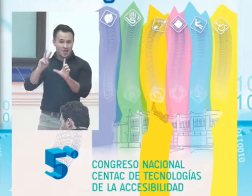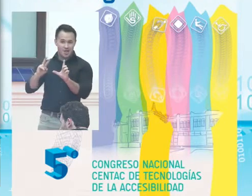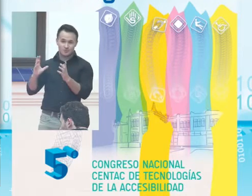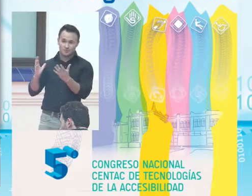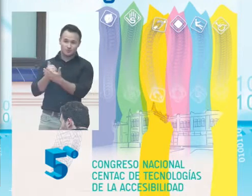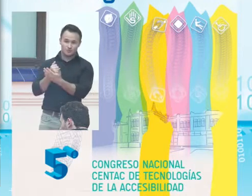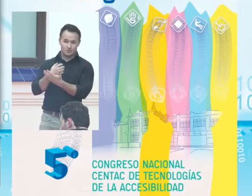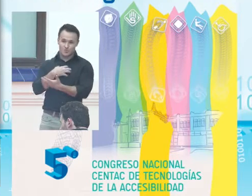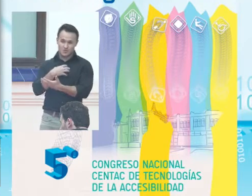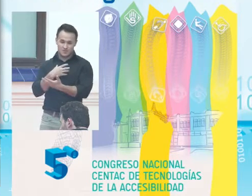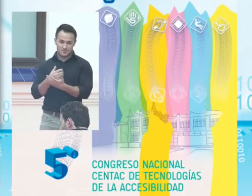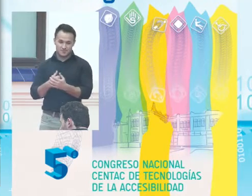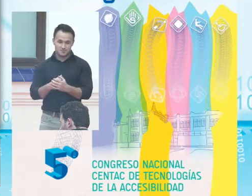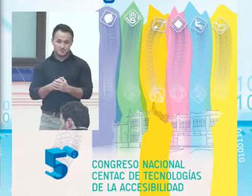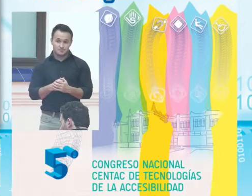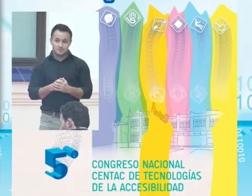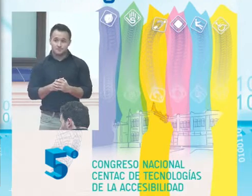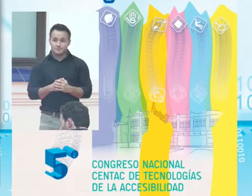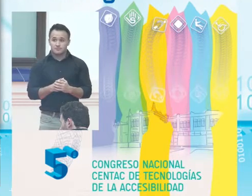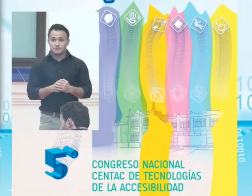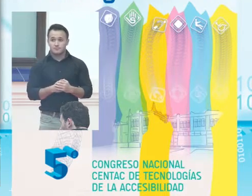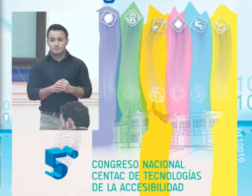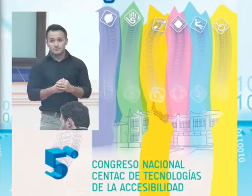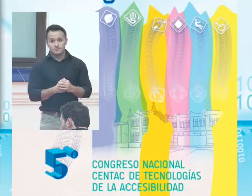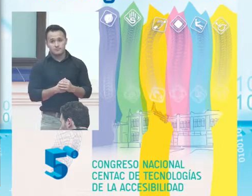Con lo cual tengo